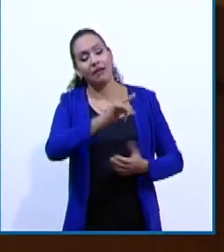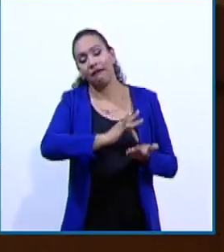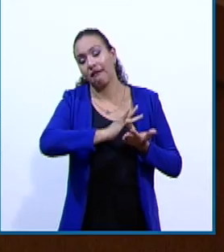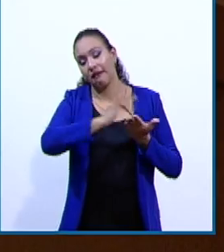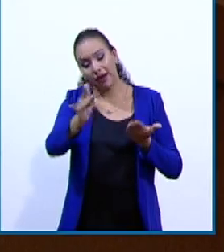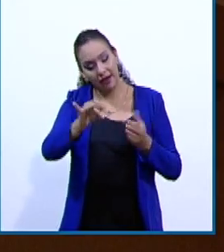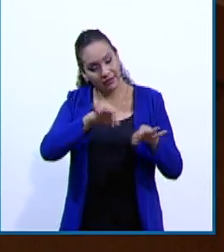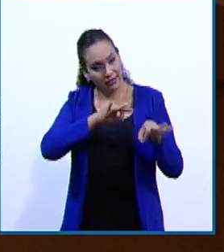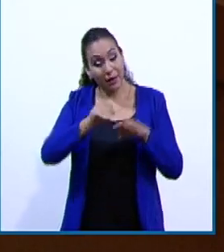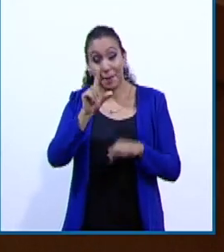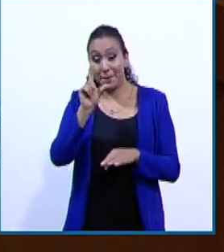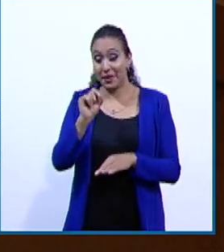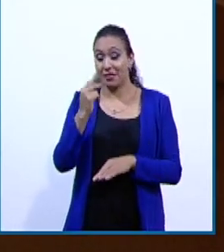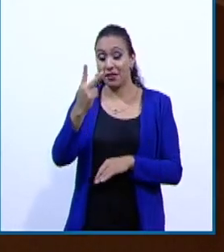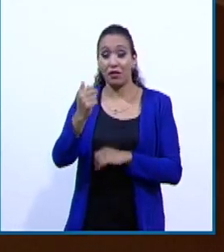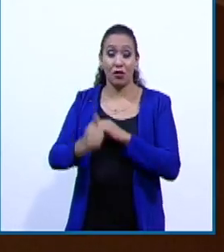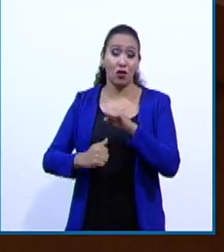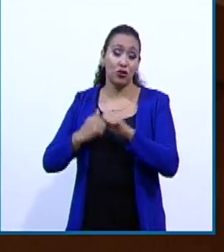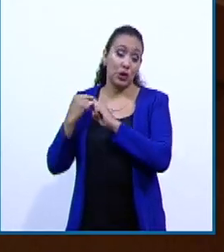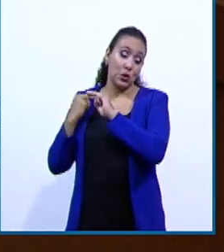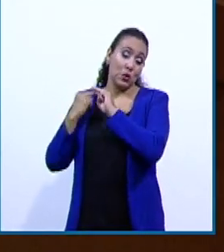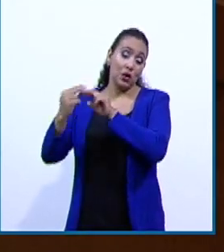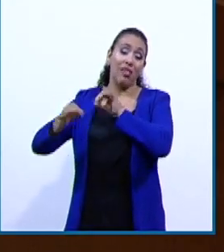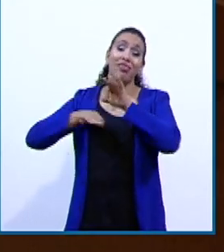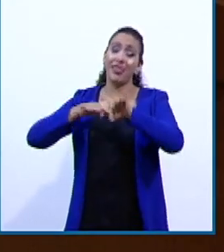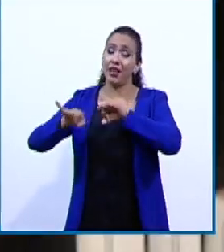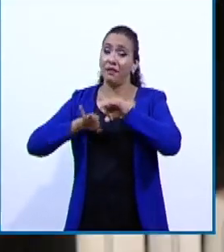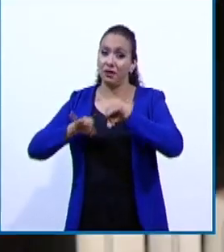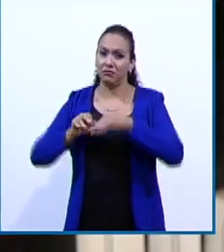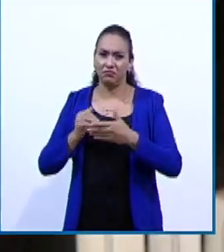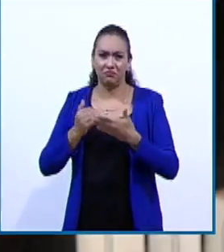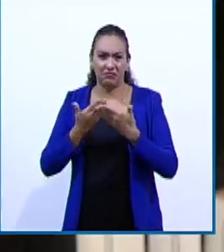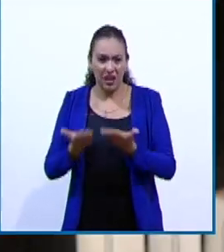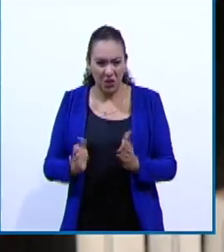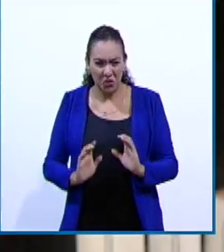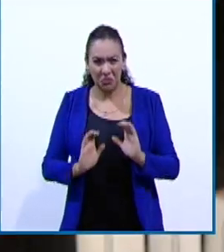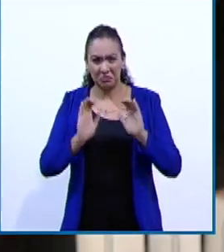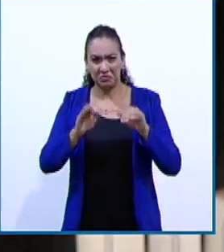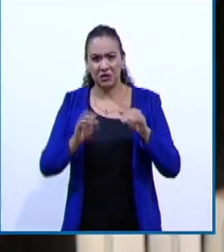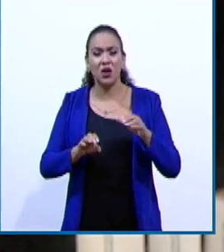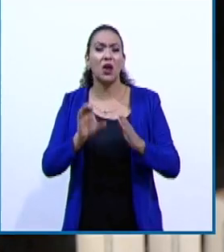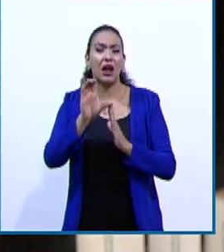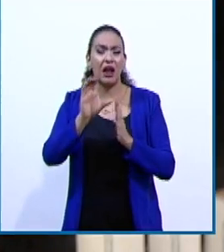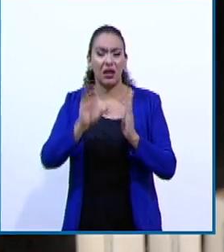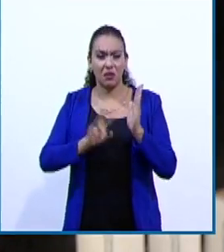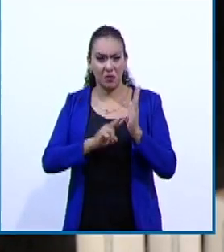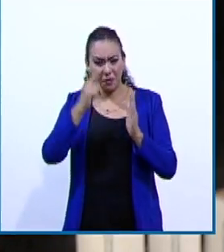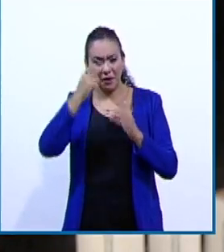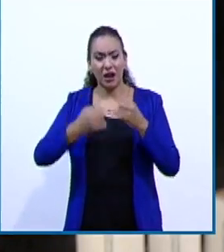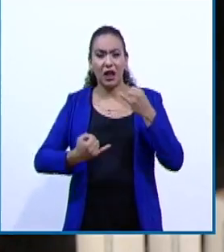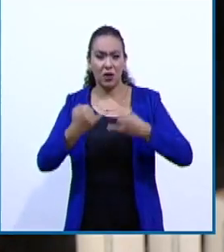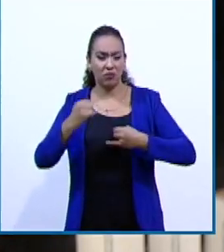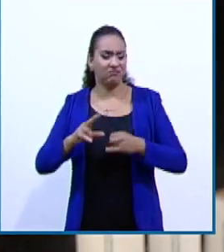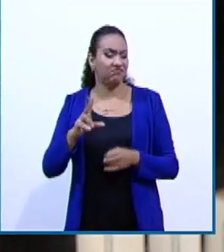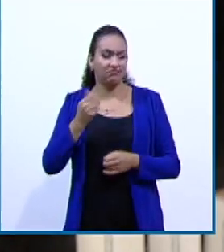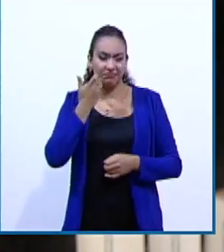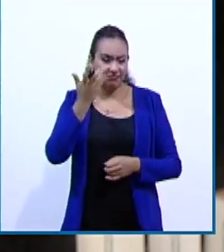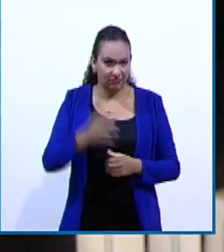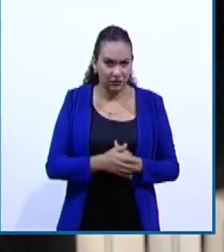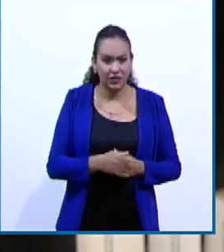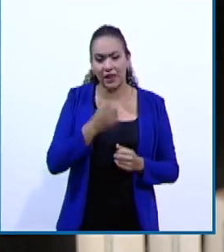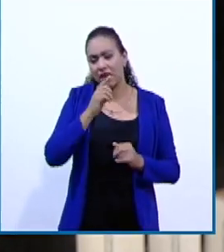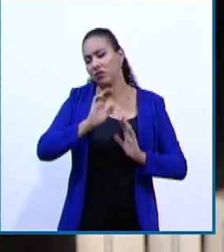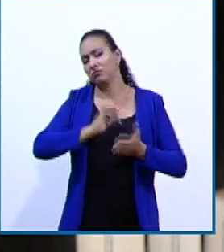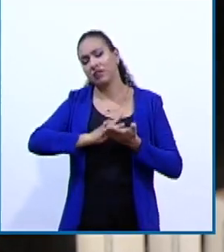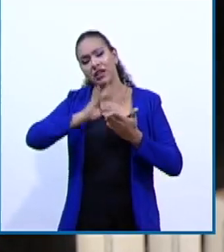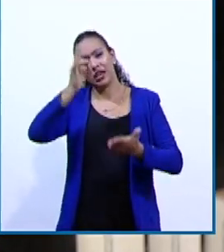22 años en los que formó parte de él, en los que recordó todas las categorías que conforman la carrera judicial y en particular